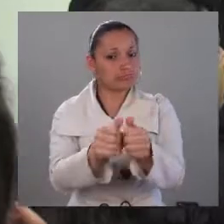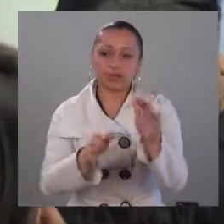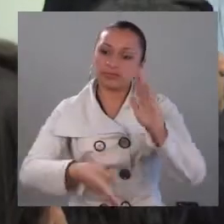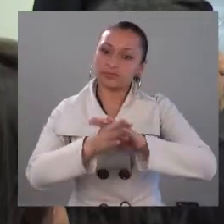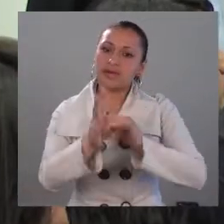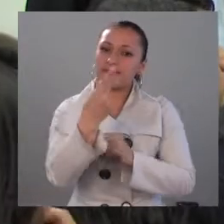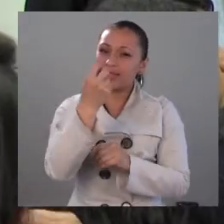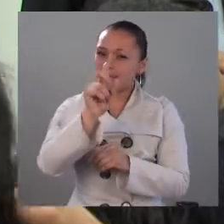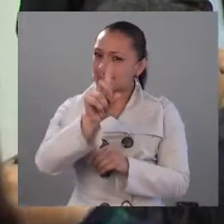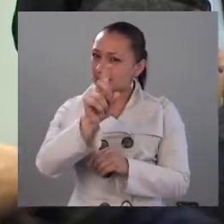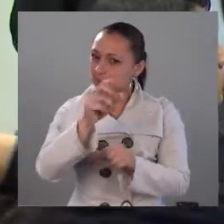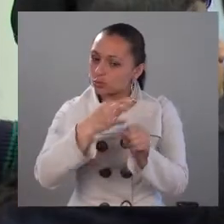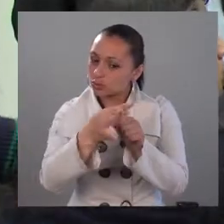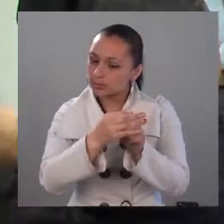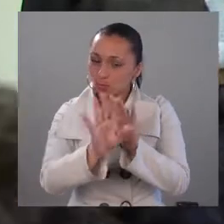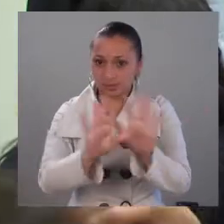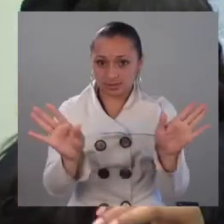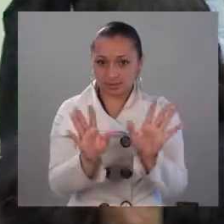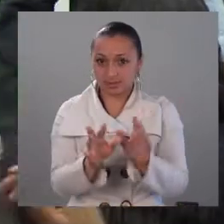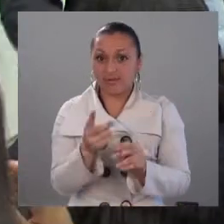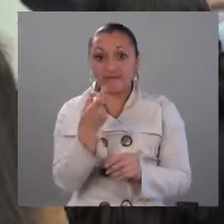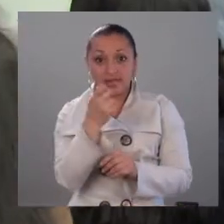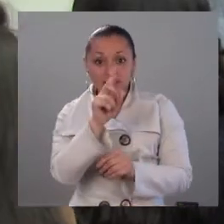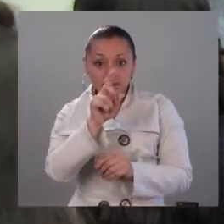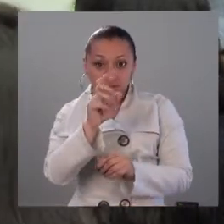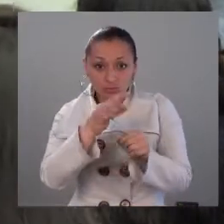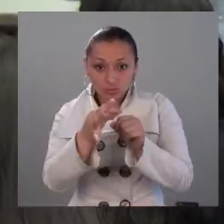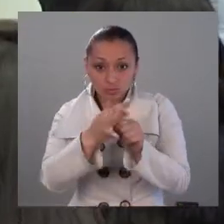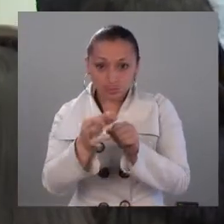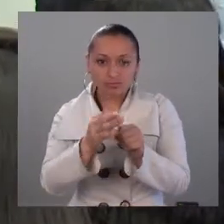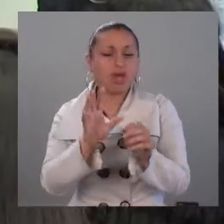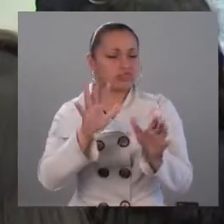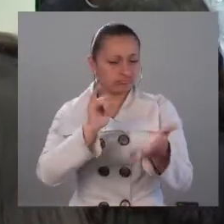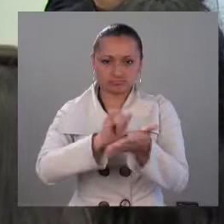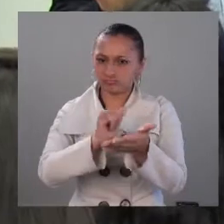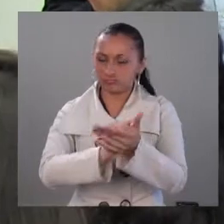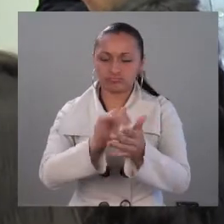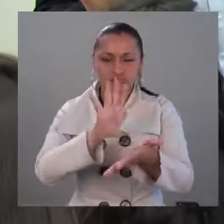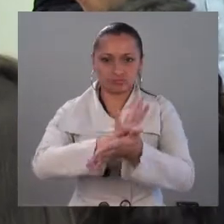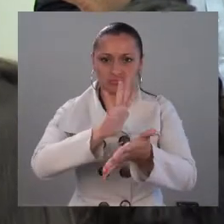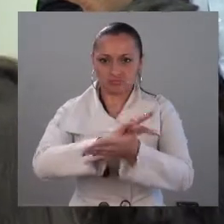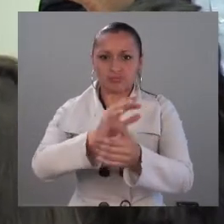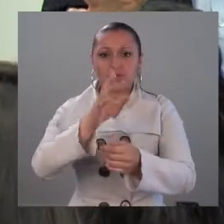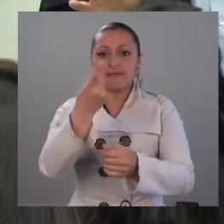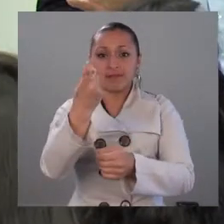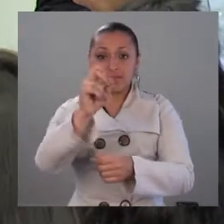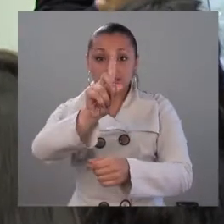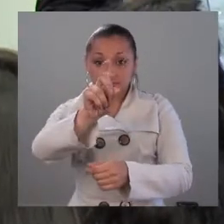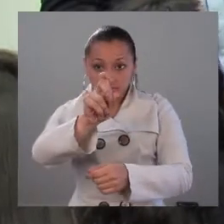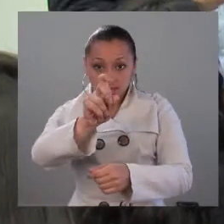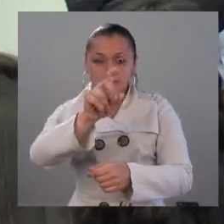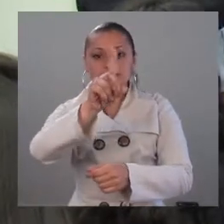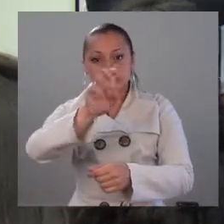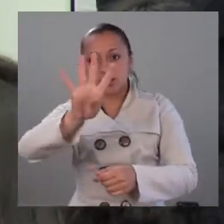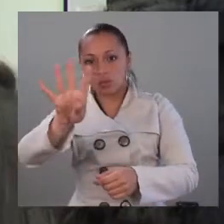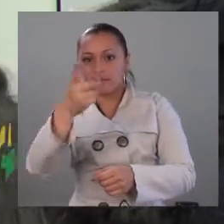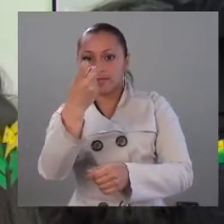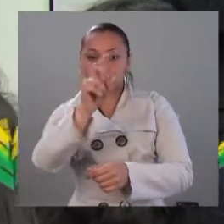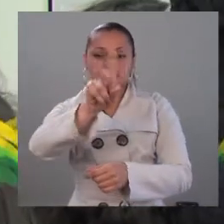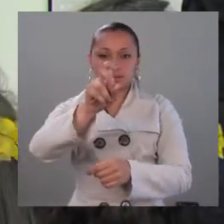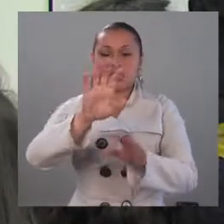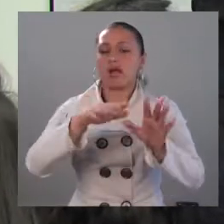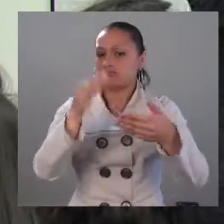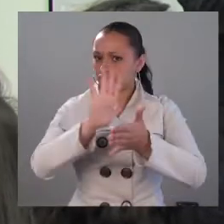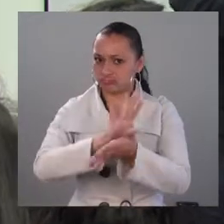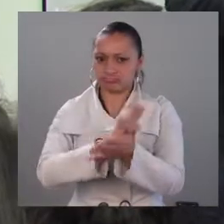Faltan 6 municipios por conectarse. Faltan 6, cualquiera, todos conectados. De 64, 6. Entonces, y la próxima,